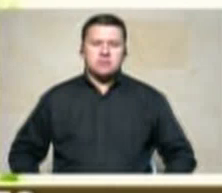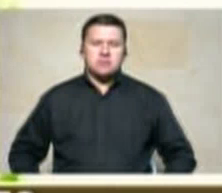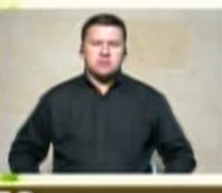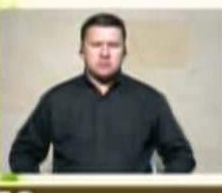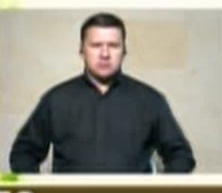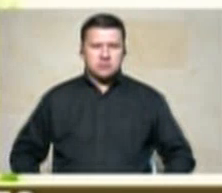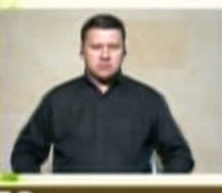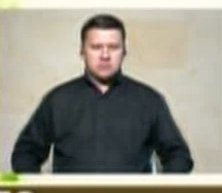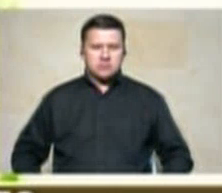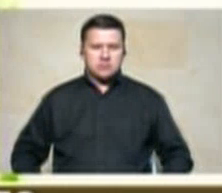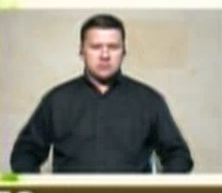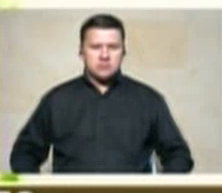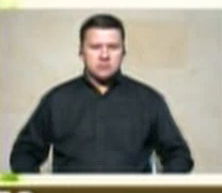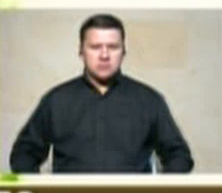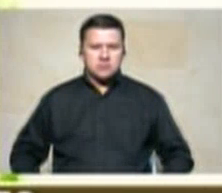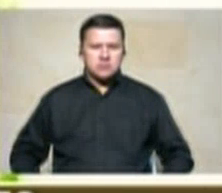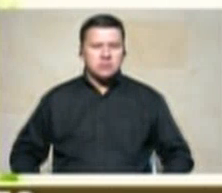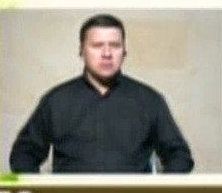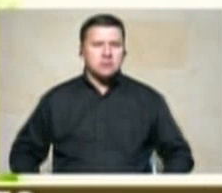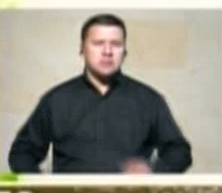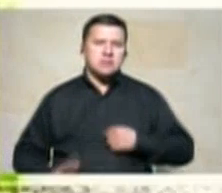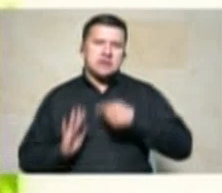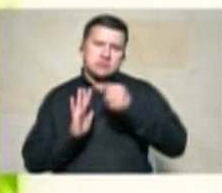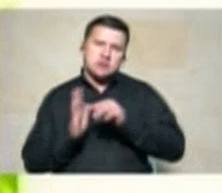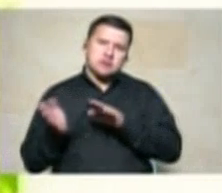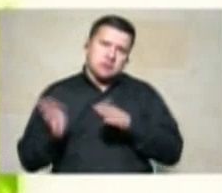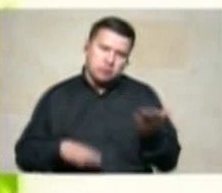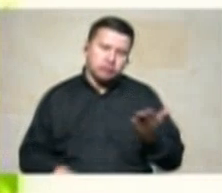6 de enero del 95 desapareció mi esposo.